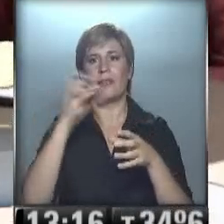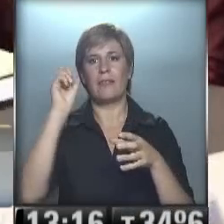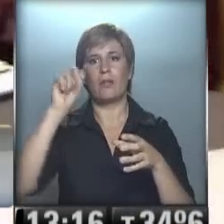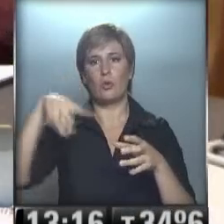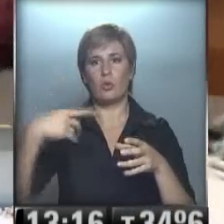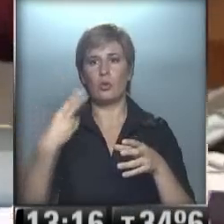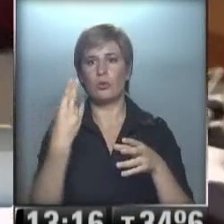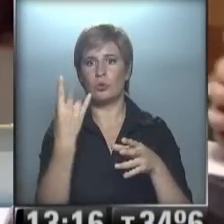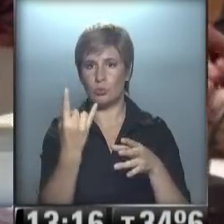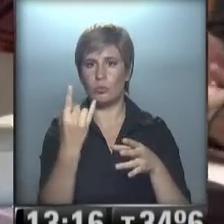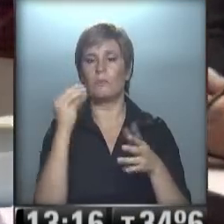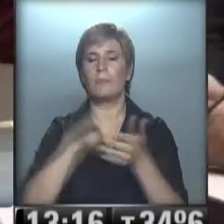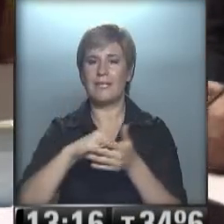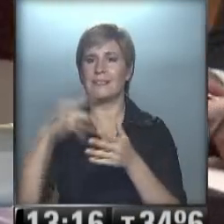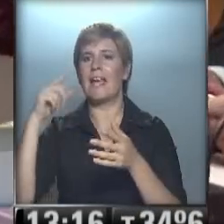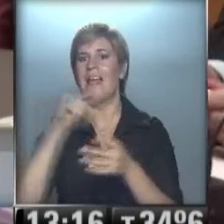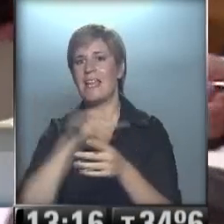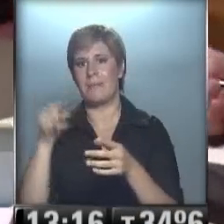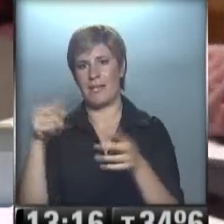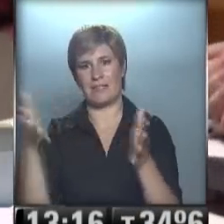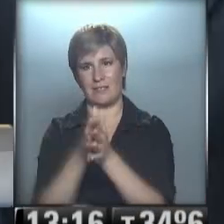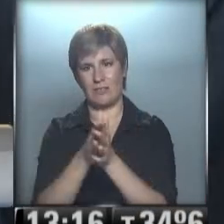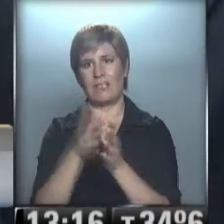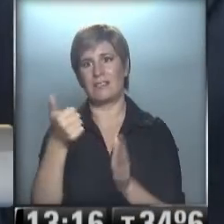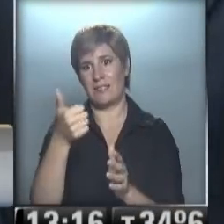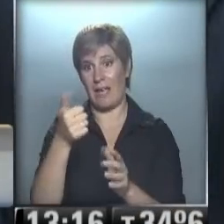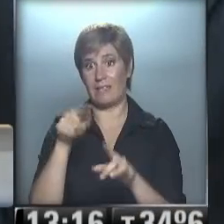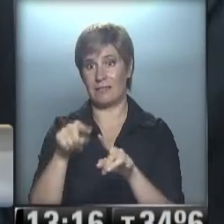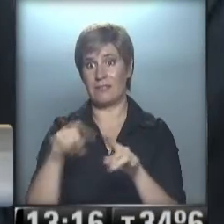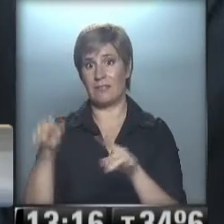Alemania, creado en 2006 para negociar con Teherán.